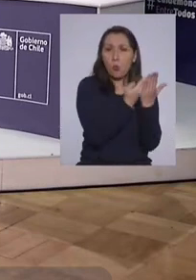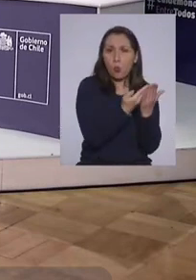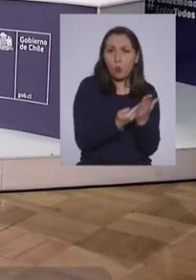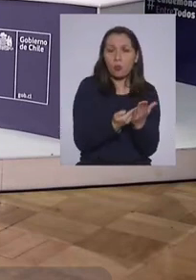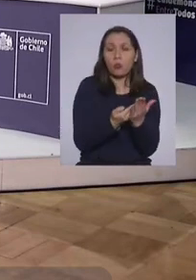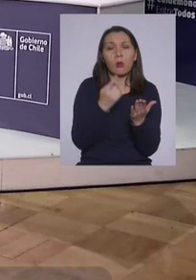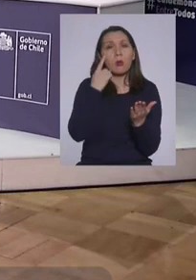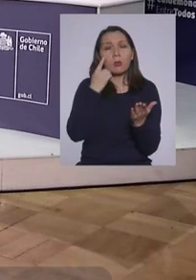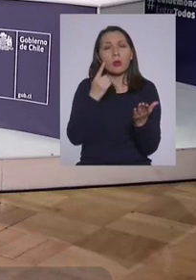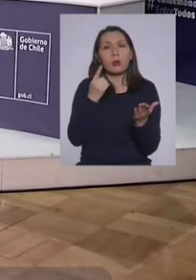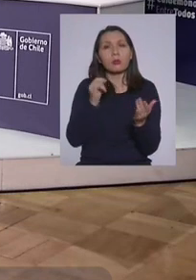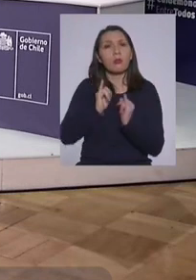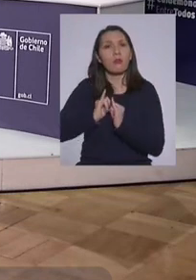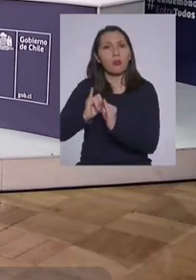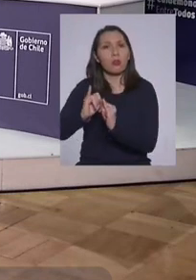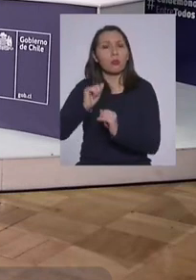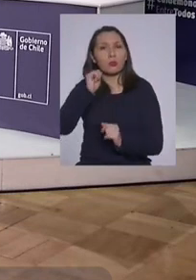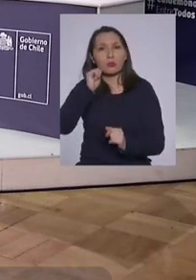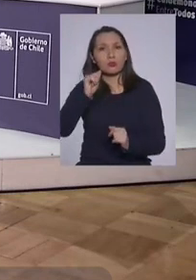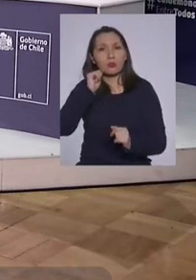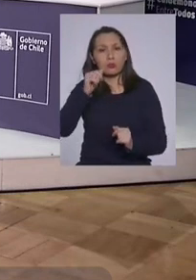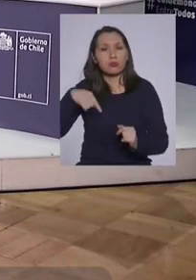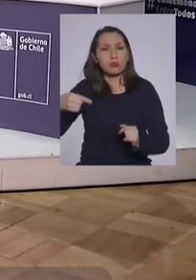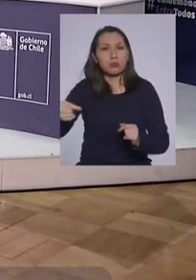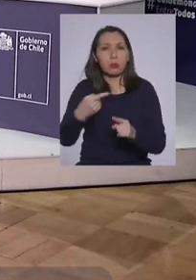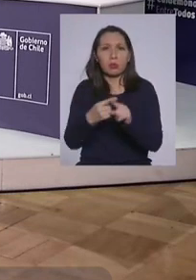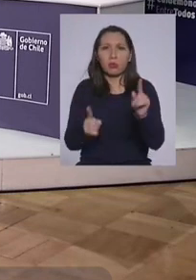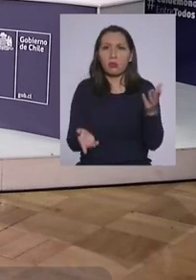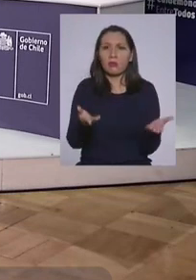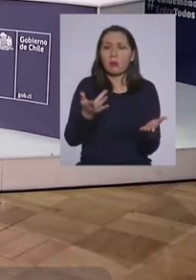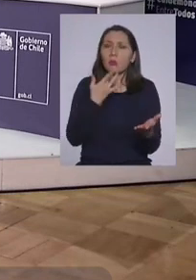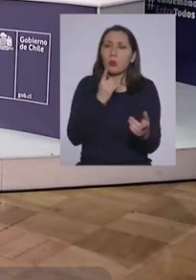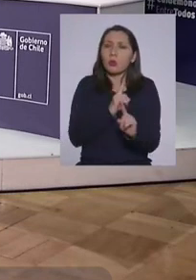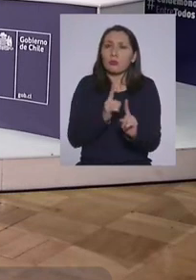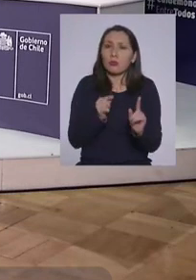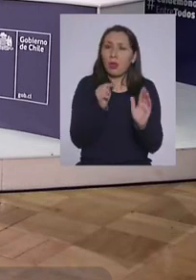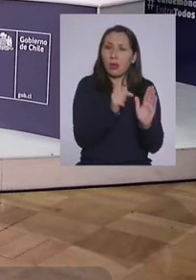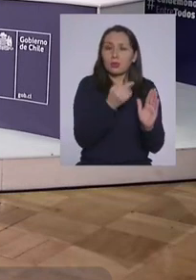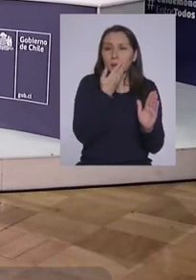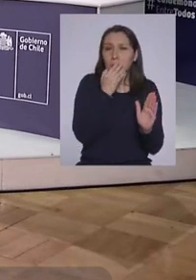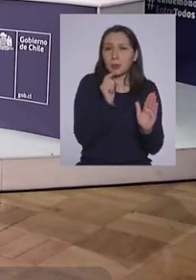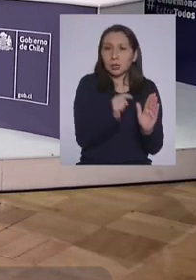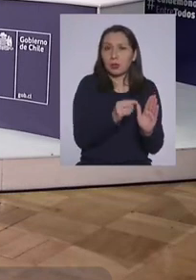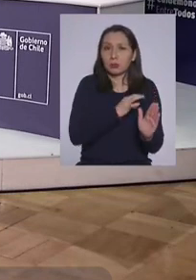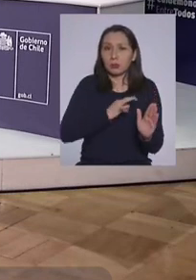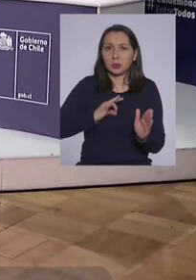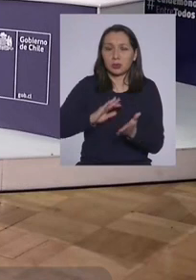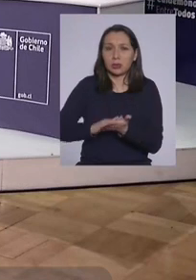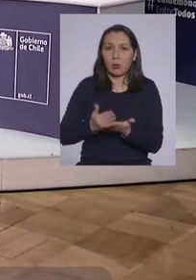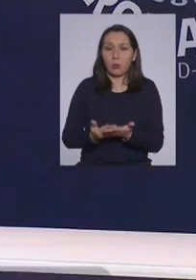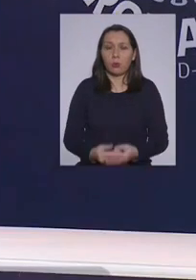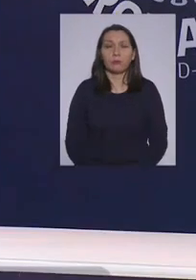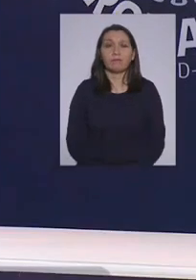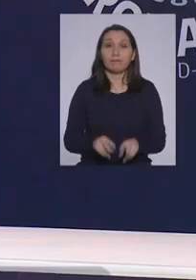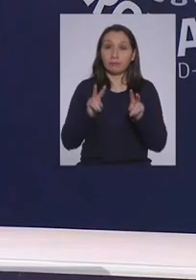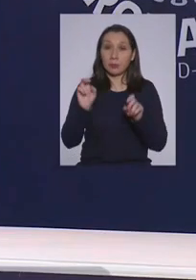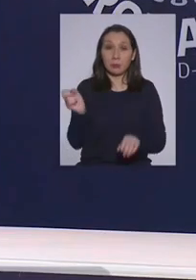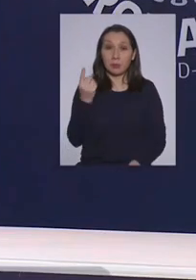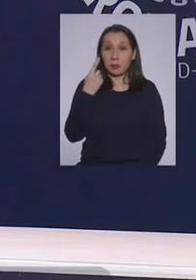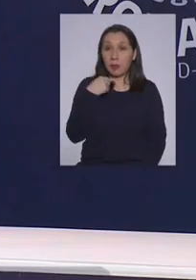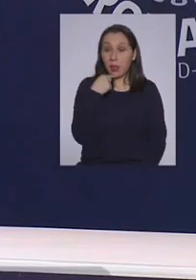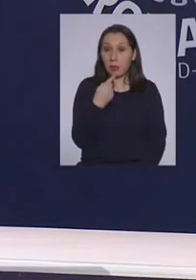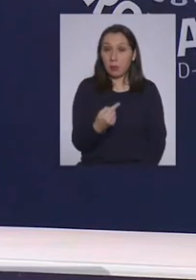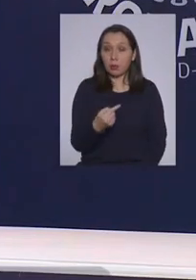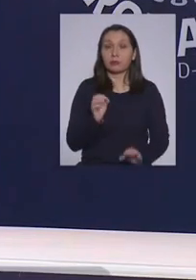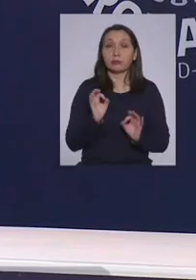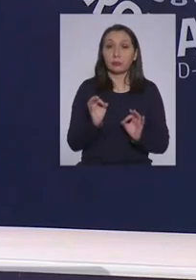en vez de la información que se entrega diariamente por el Ministerio de Salud? Bueno, con respecto a la primera